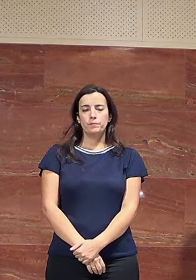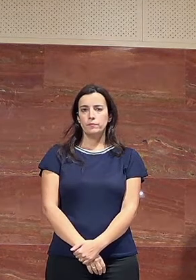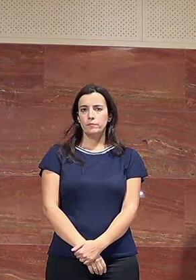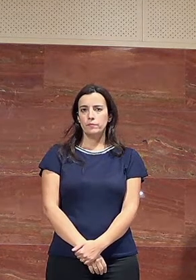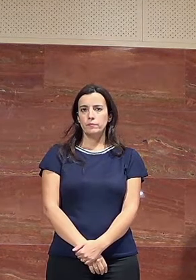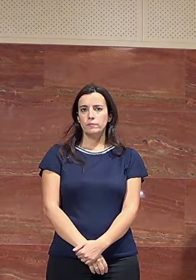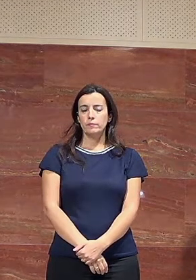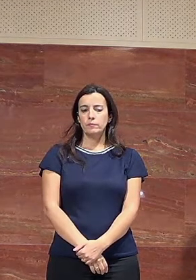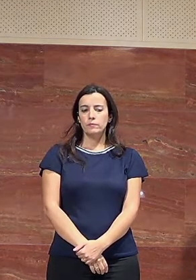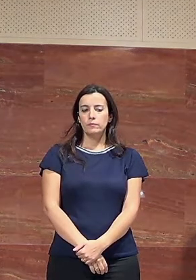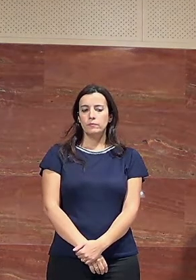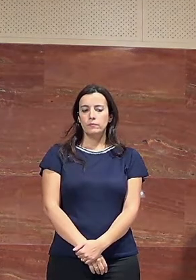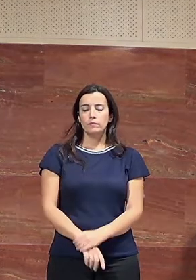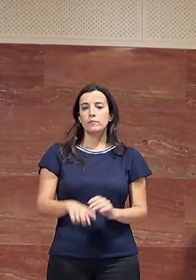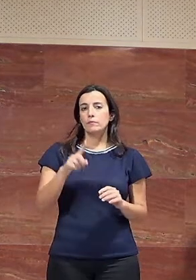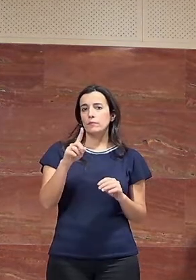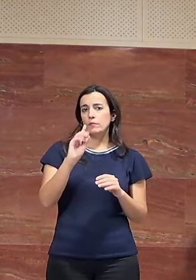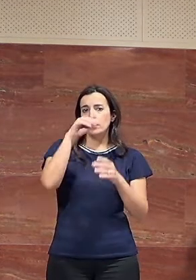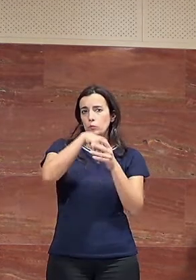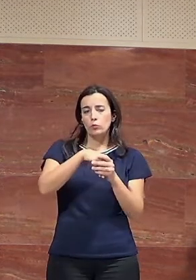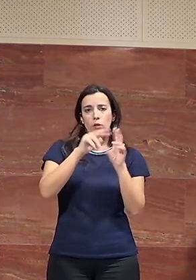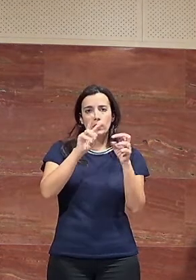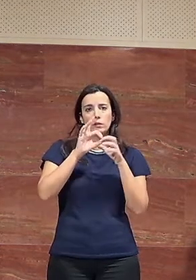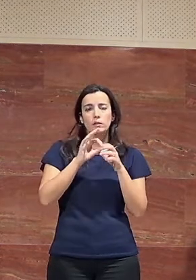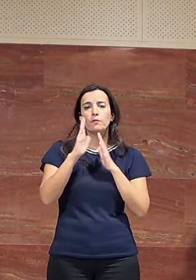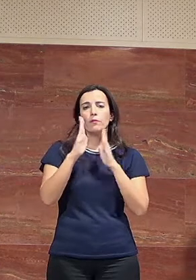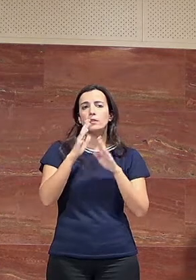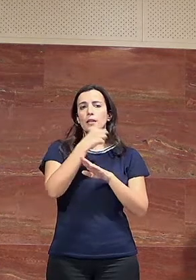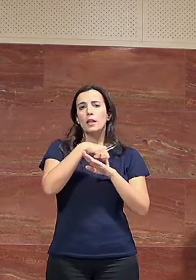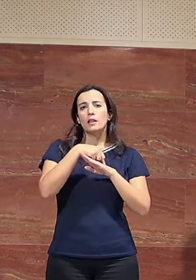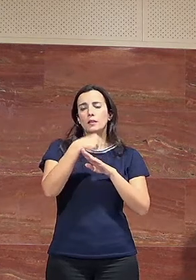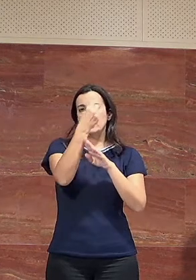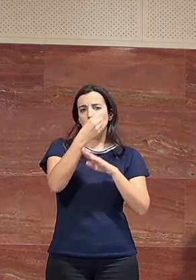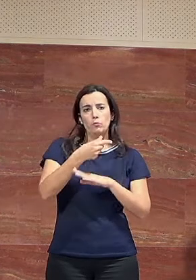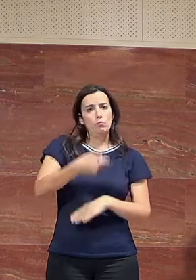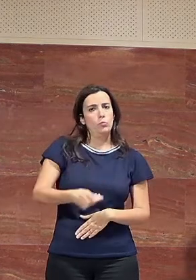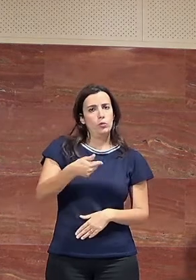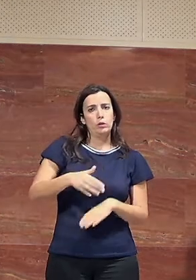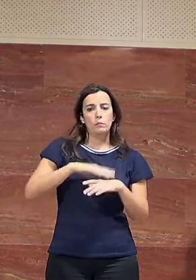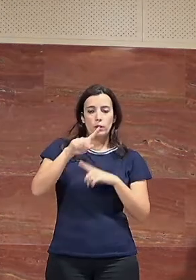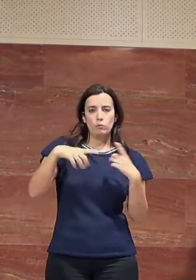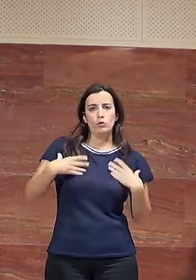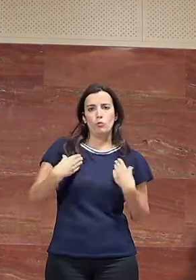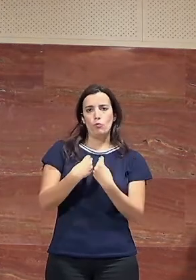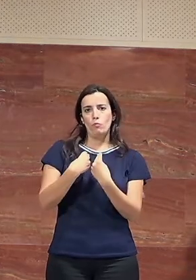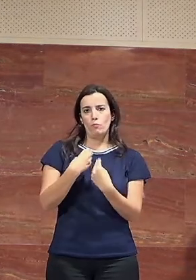Evidentemente, su proyecto de vida, el involucrarse en las fases de diseño, hacen fundamental el éxito luego de la convivencia.